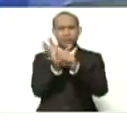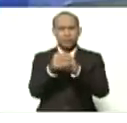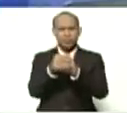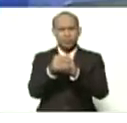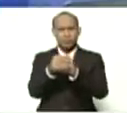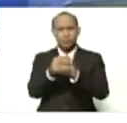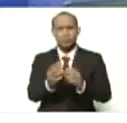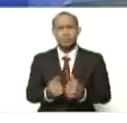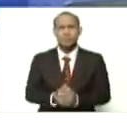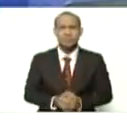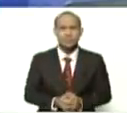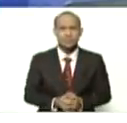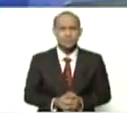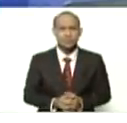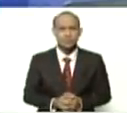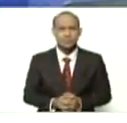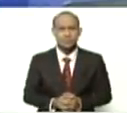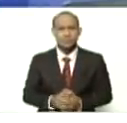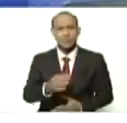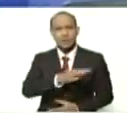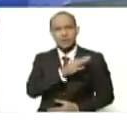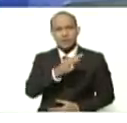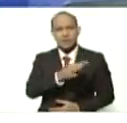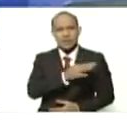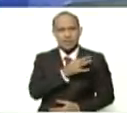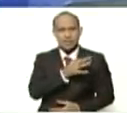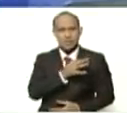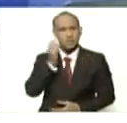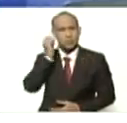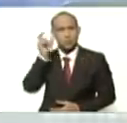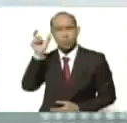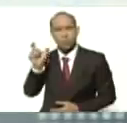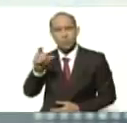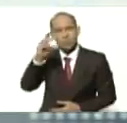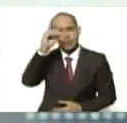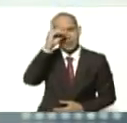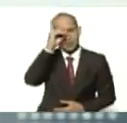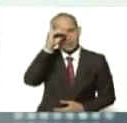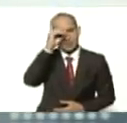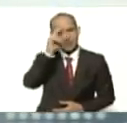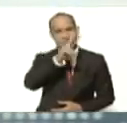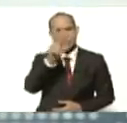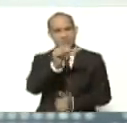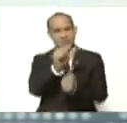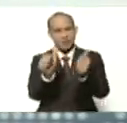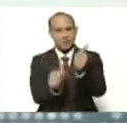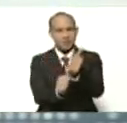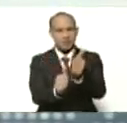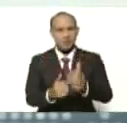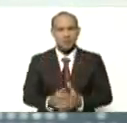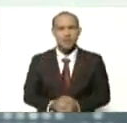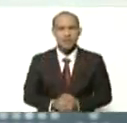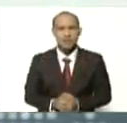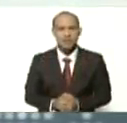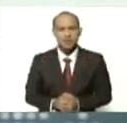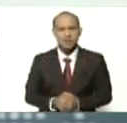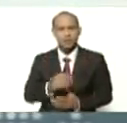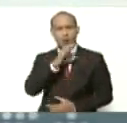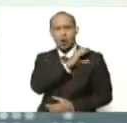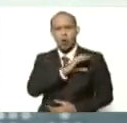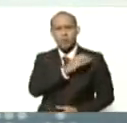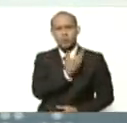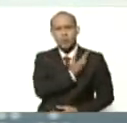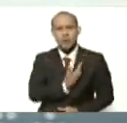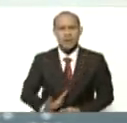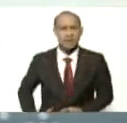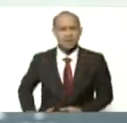en el reporte señora vicepresidenta ejecutiva doctora del xiv rodríguez gómez desde la comisión presidencial